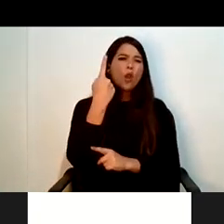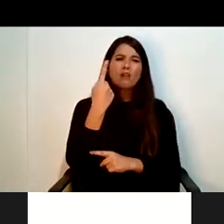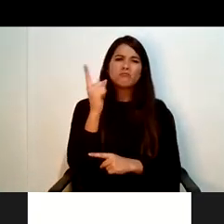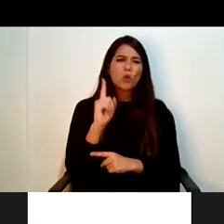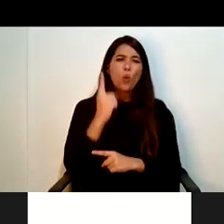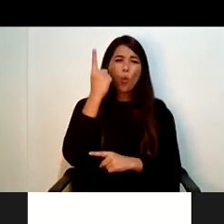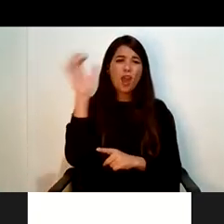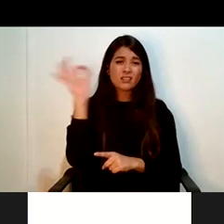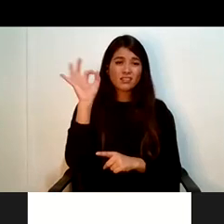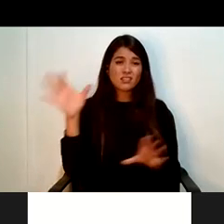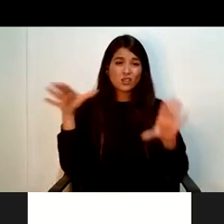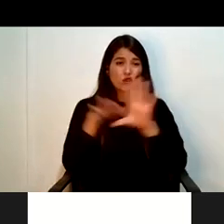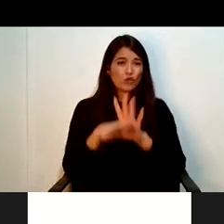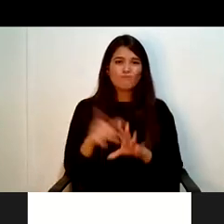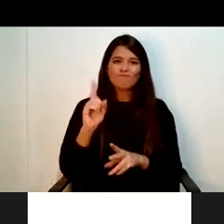más de una.